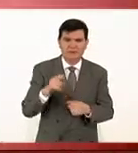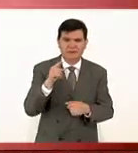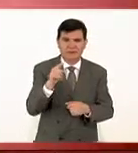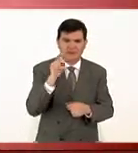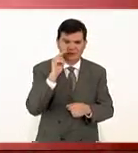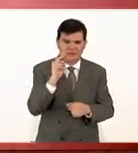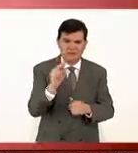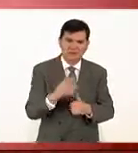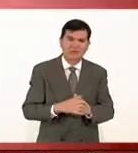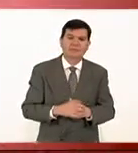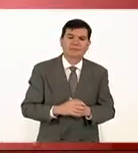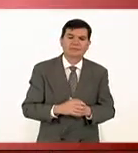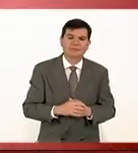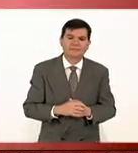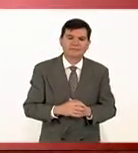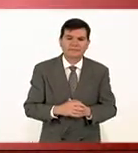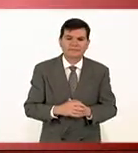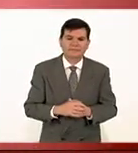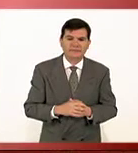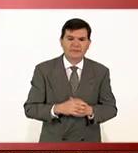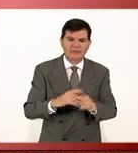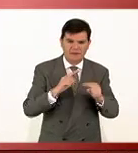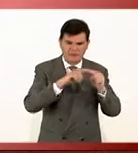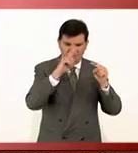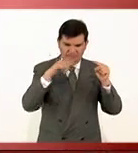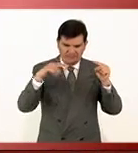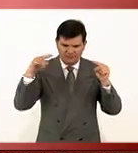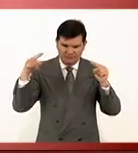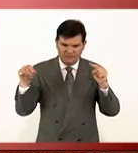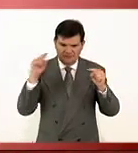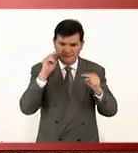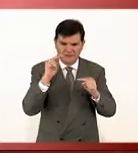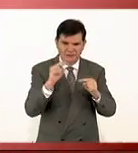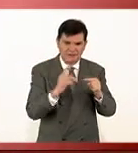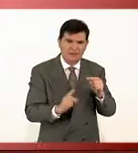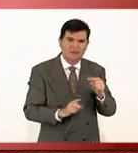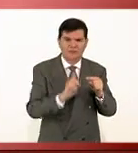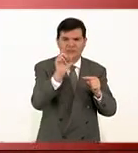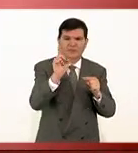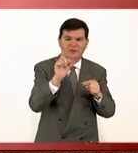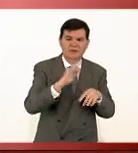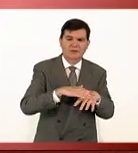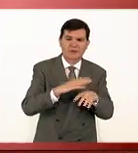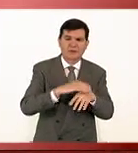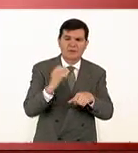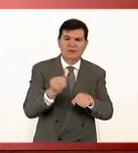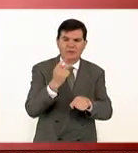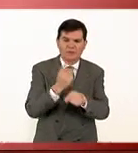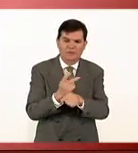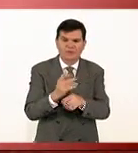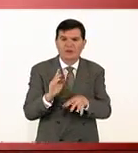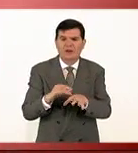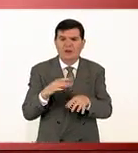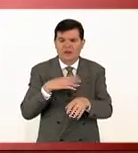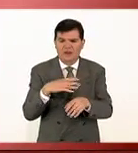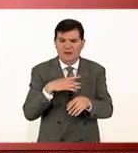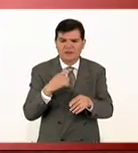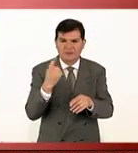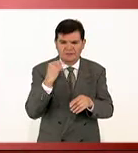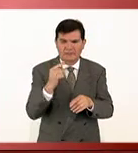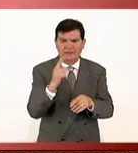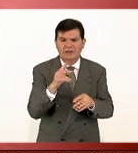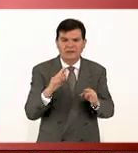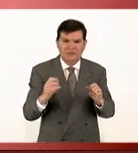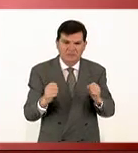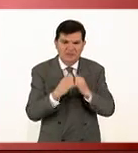vemos en tendencia, la línea que está destacando ahí, que va hacia arriba, son las opciones, digamos, esto que podríamos llamar